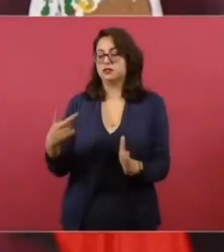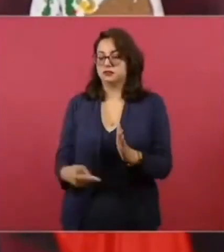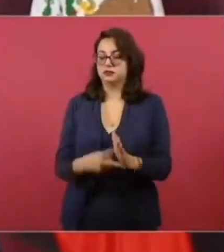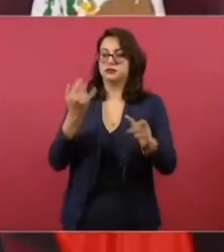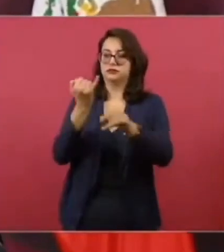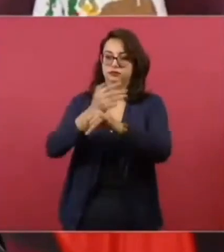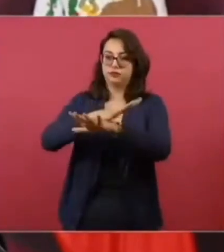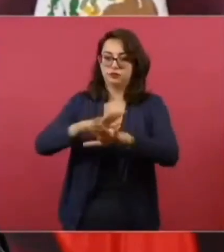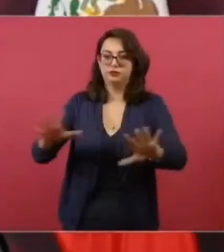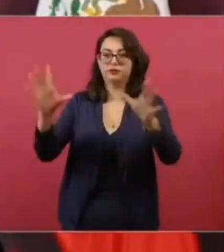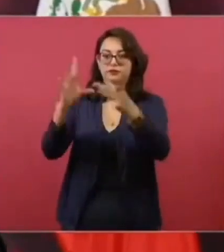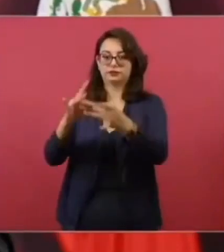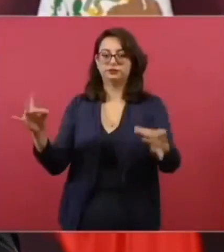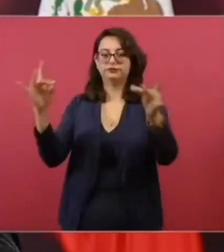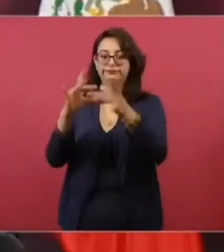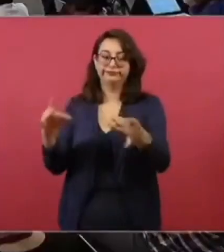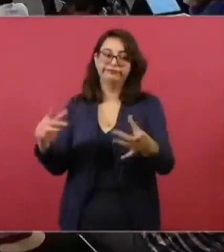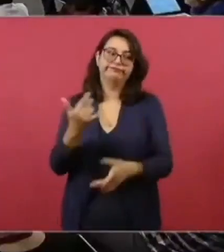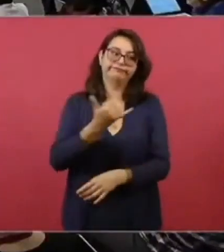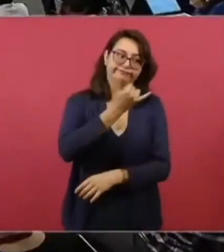ofrezco disculpa, ¿no?